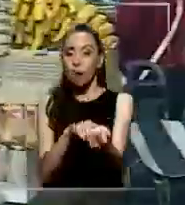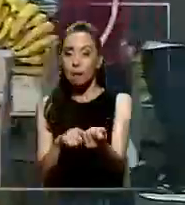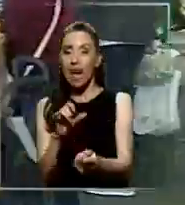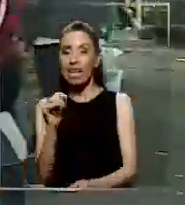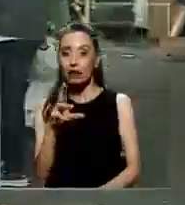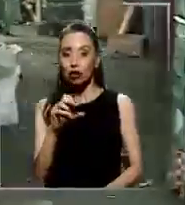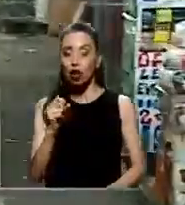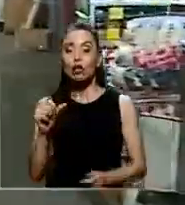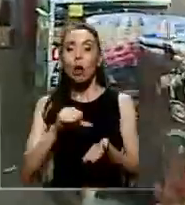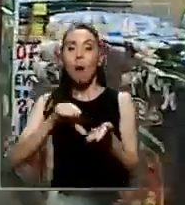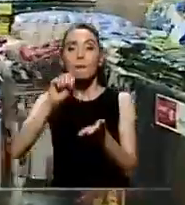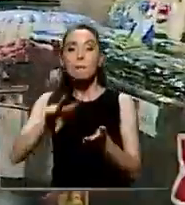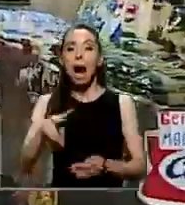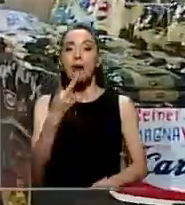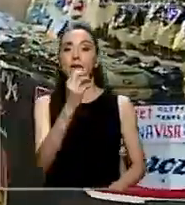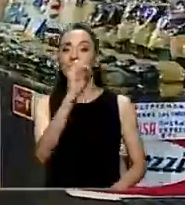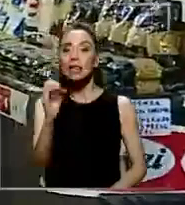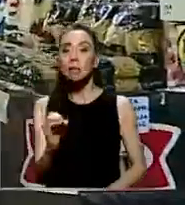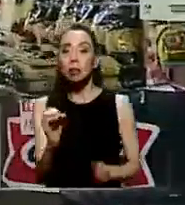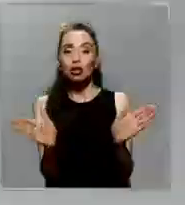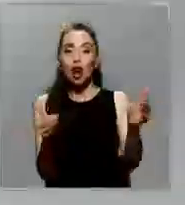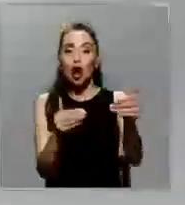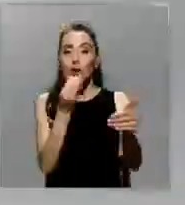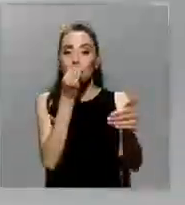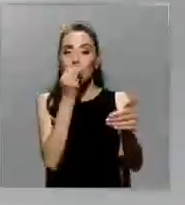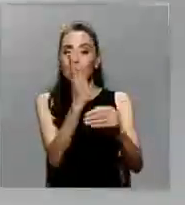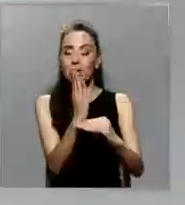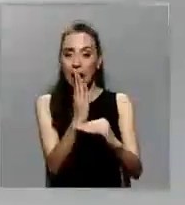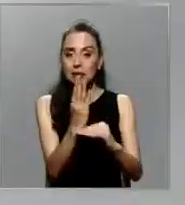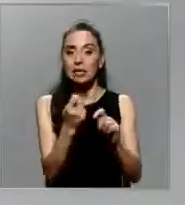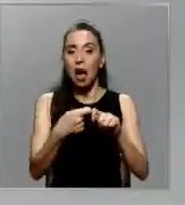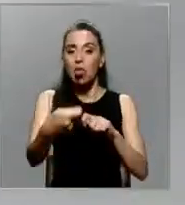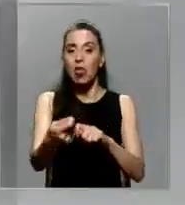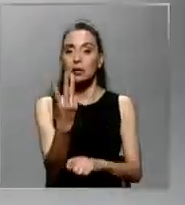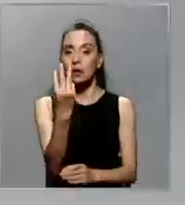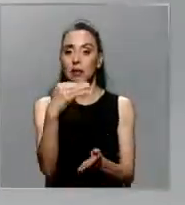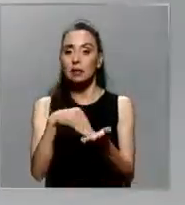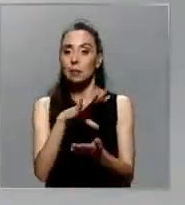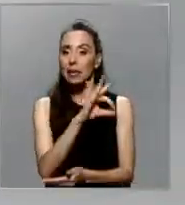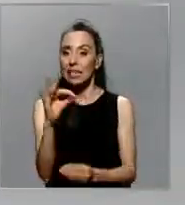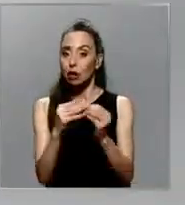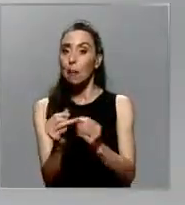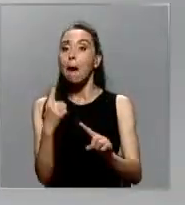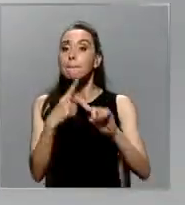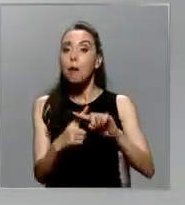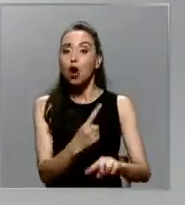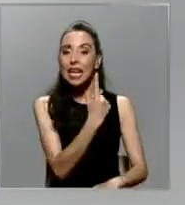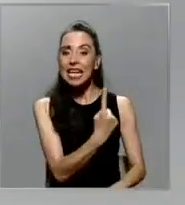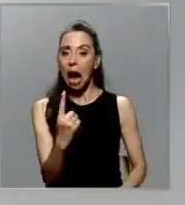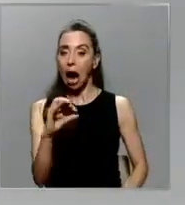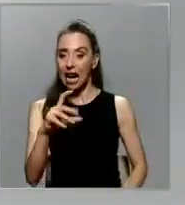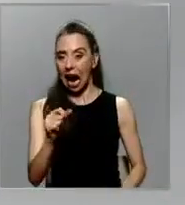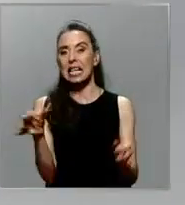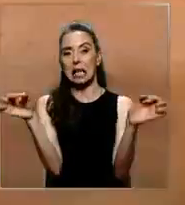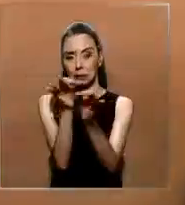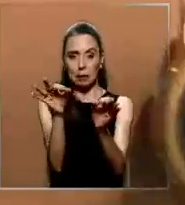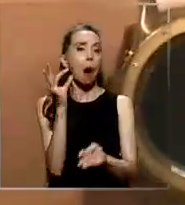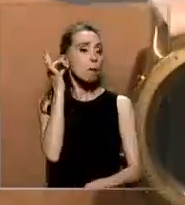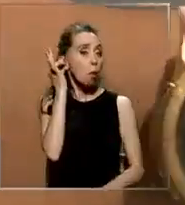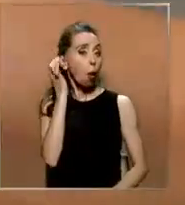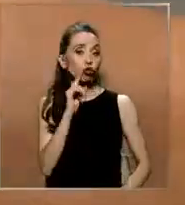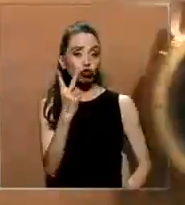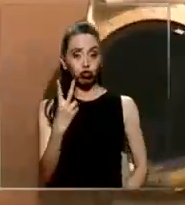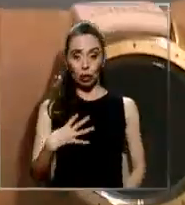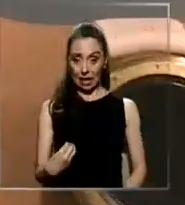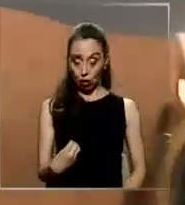valor de la canasta básica, por eso el monto que se entrega hasta ahora es de 13.500 pesos por carga. Es decir, si una mujer tiene dos